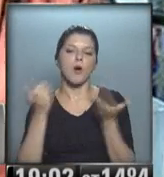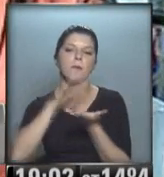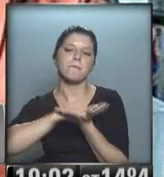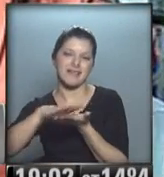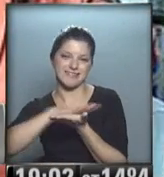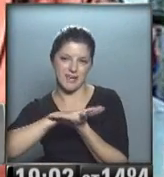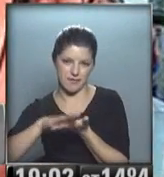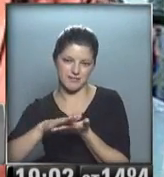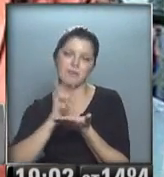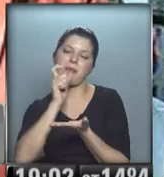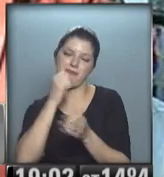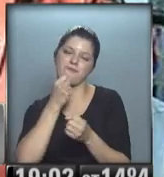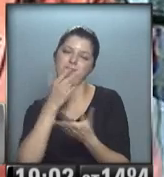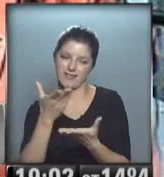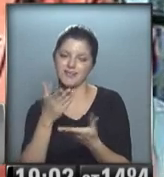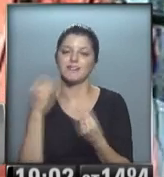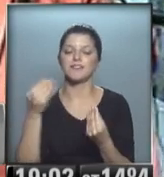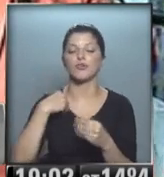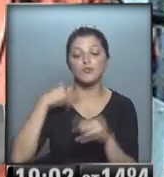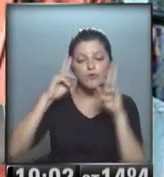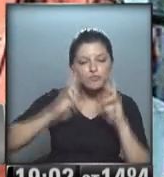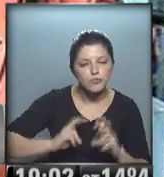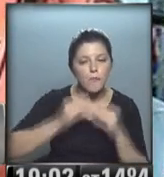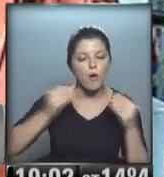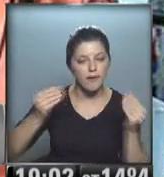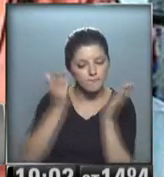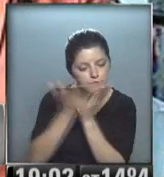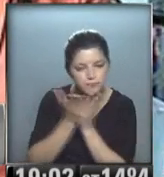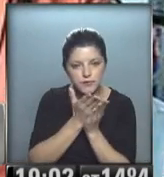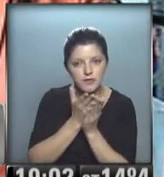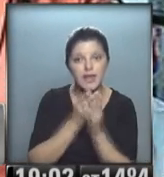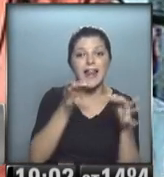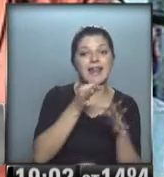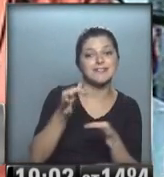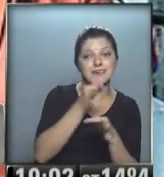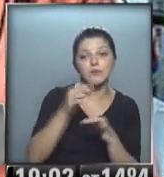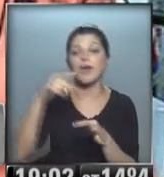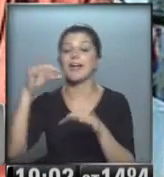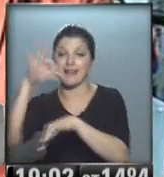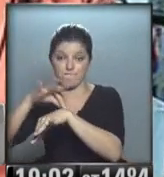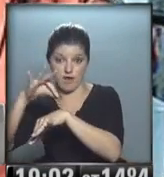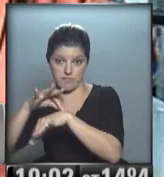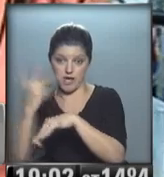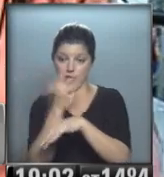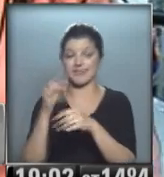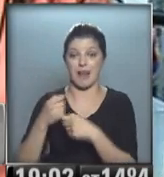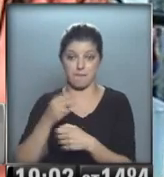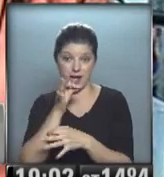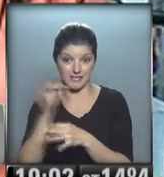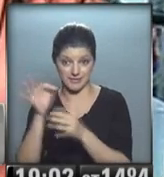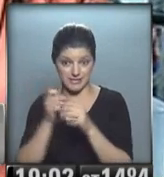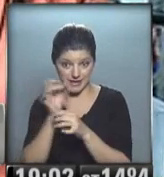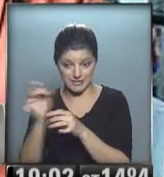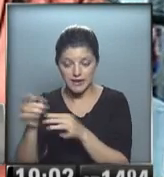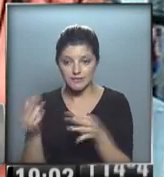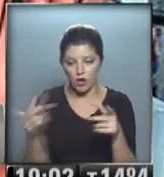en palabras simples, nosotros lo que hacemos es estudiar la interacción entre la célula y el patógeno, o sea, en este caso la bacteria, para poder